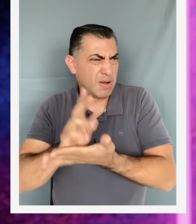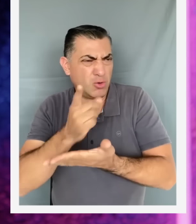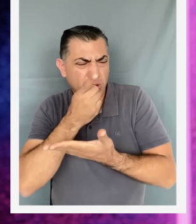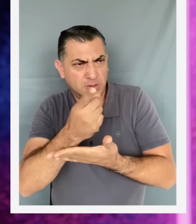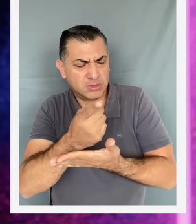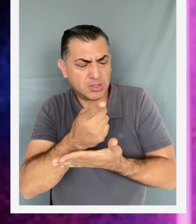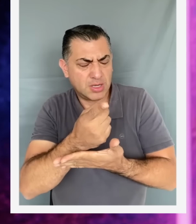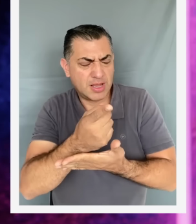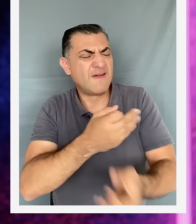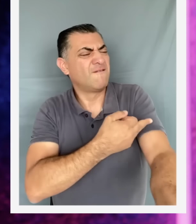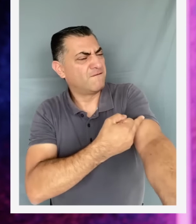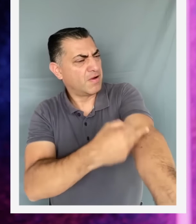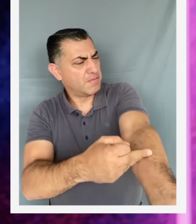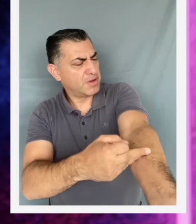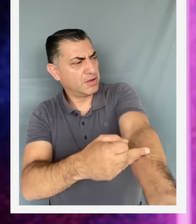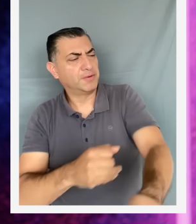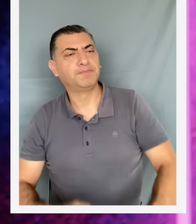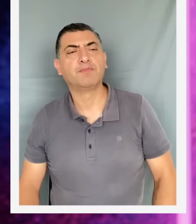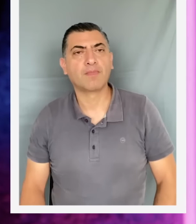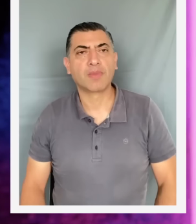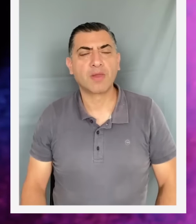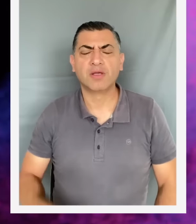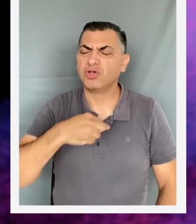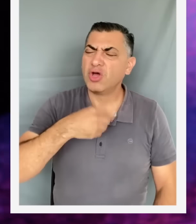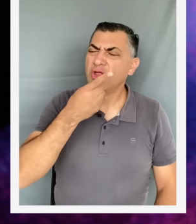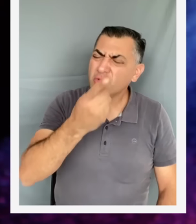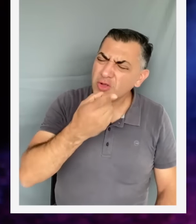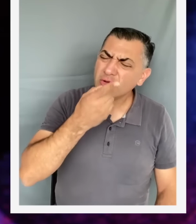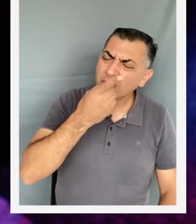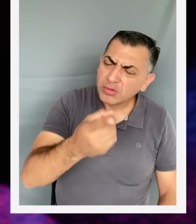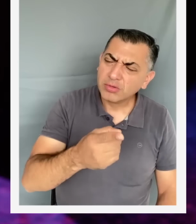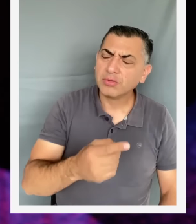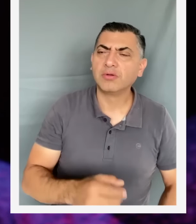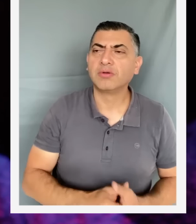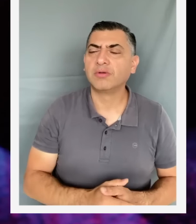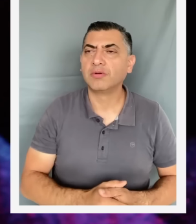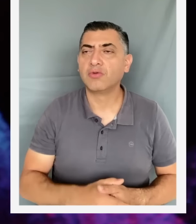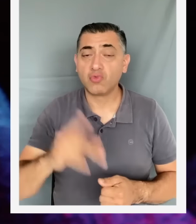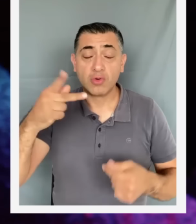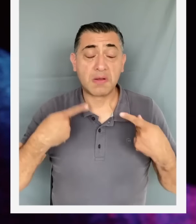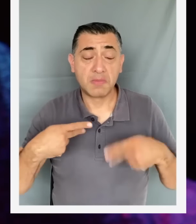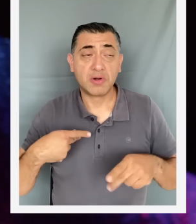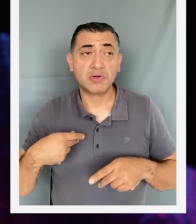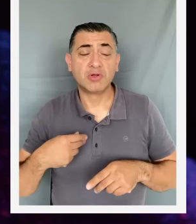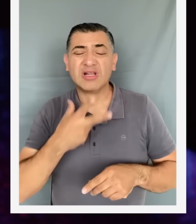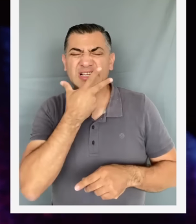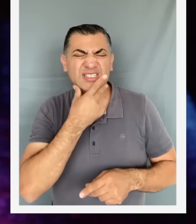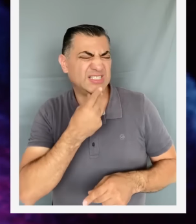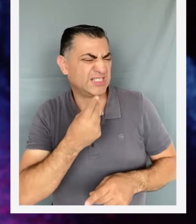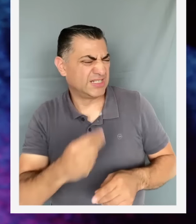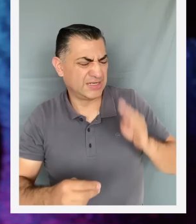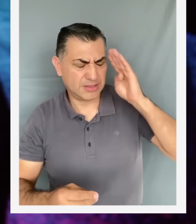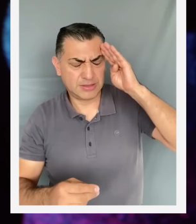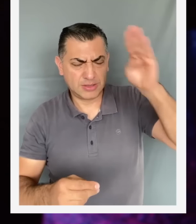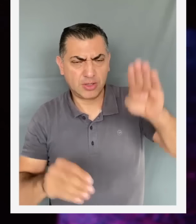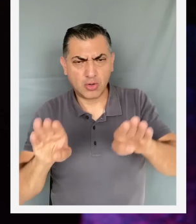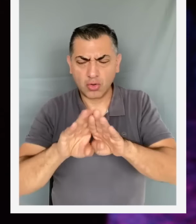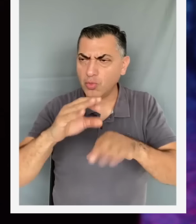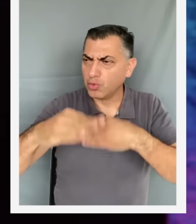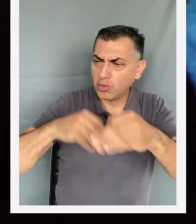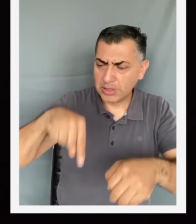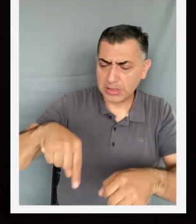Pablo tiene que ver con la familia y yo les he dicho una y otra vez que para alguien que sirve a Dios como un servidor todos los líderes de esta